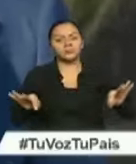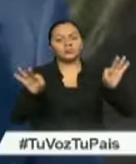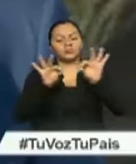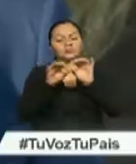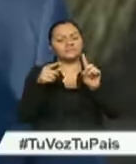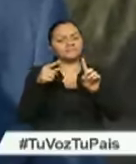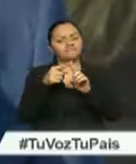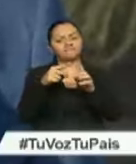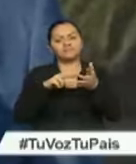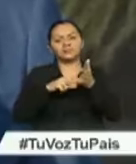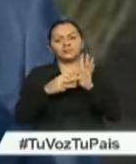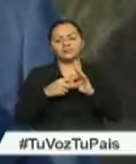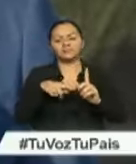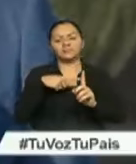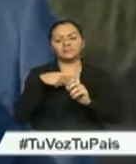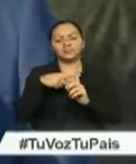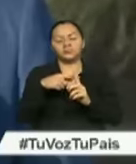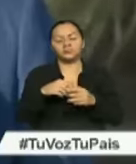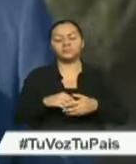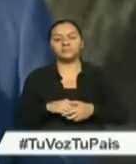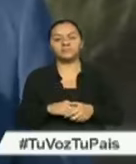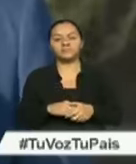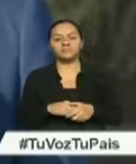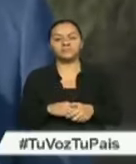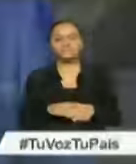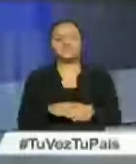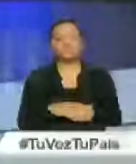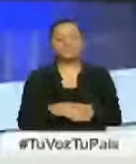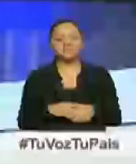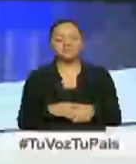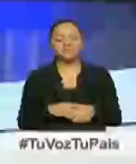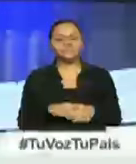es significativa desde el punto de vista natural.